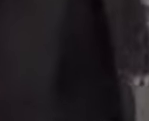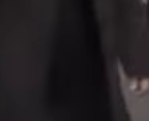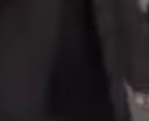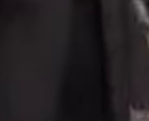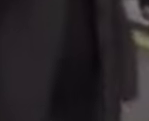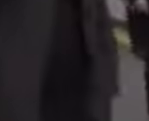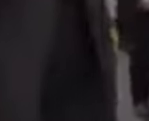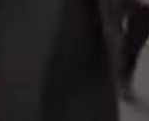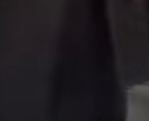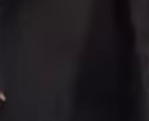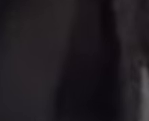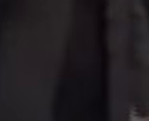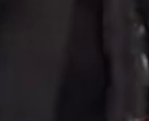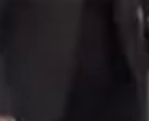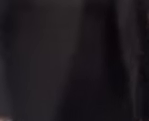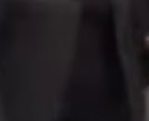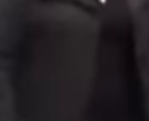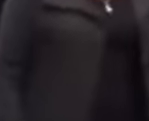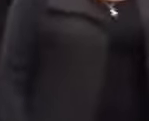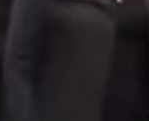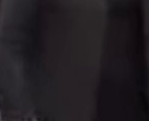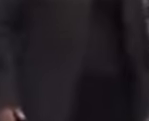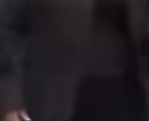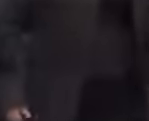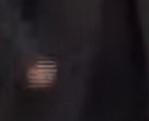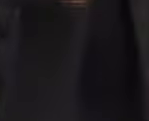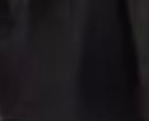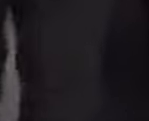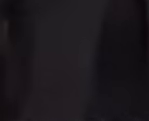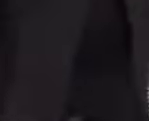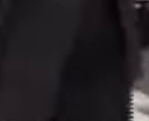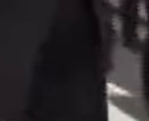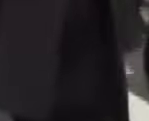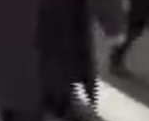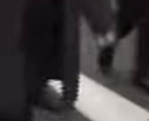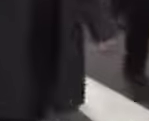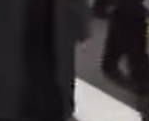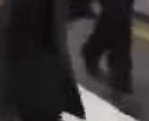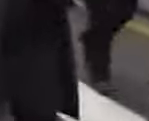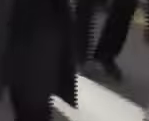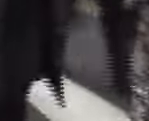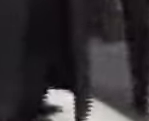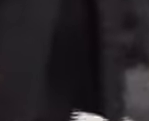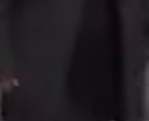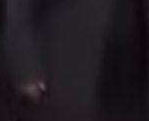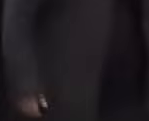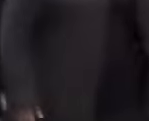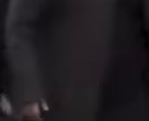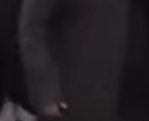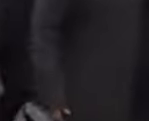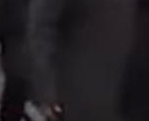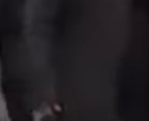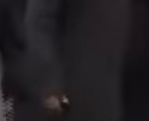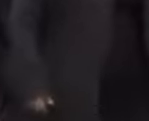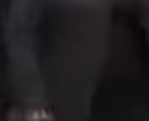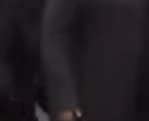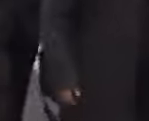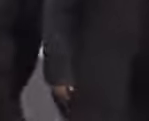Vázquez ante el Congreso. Ya falta poco entonces para que lleguemos a la avenida Bancay. A ver, vamos